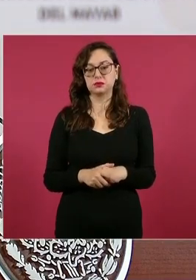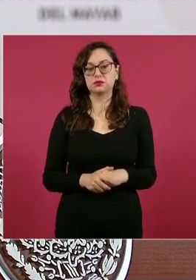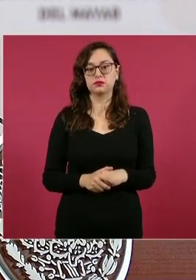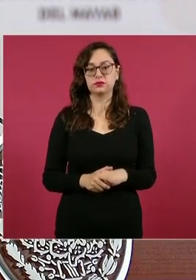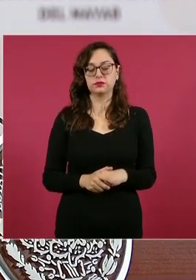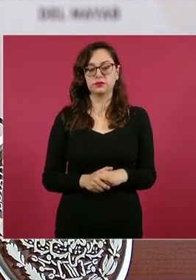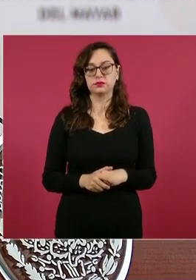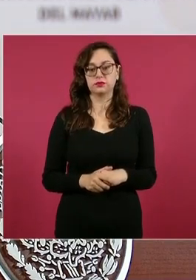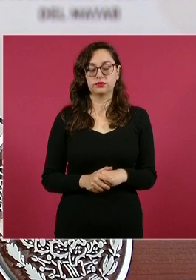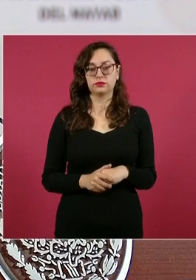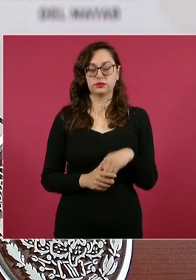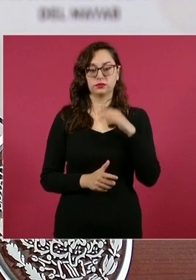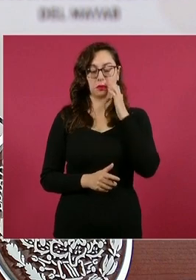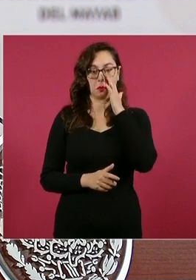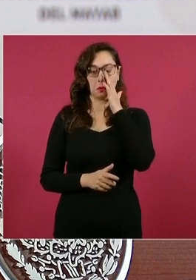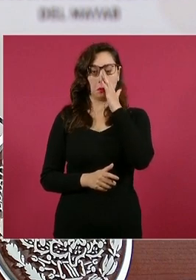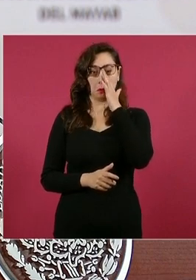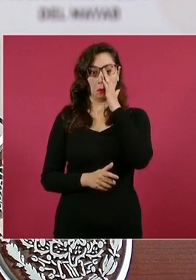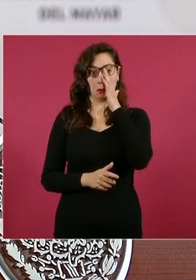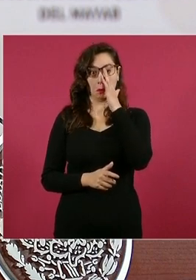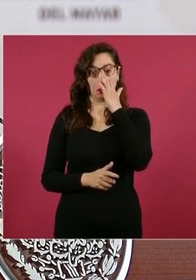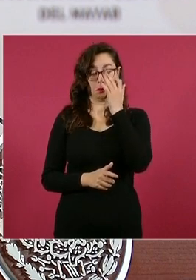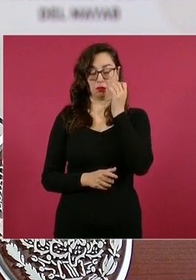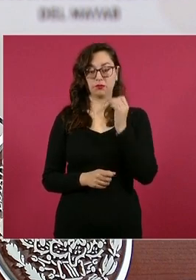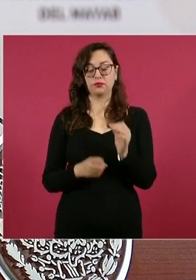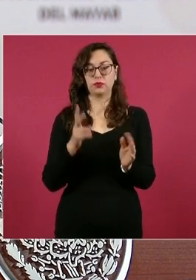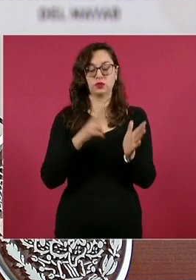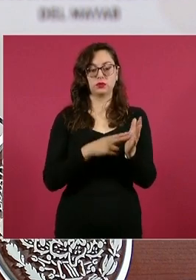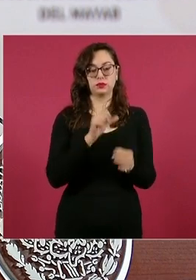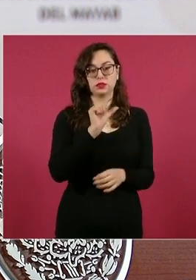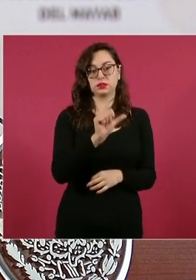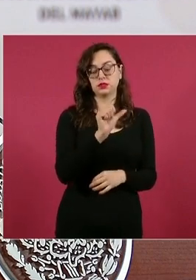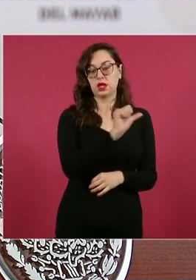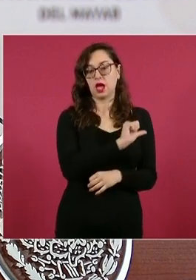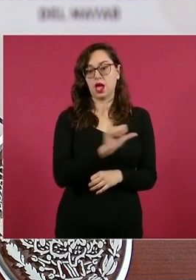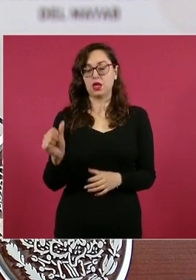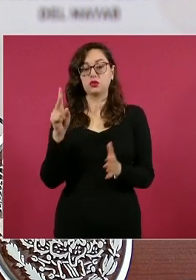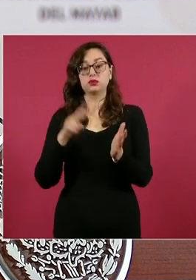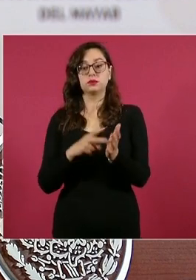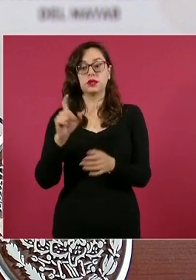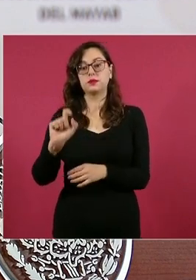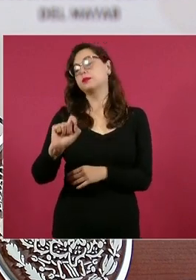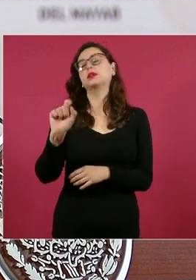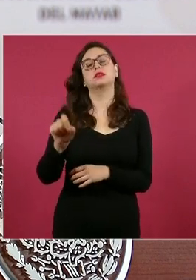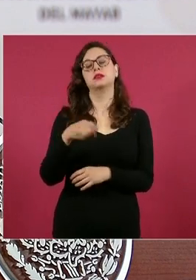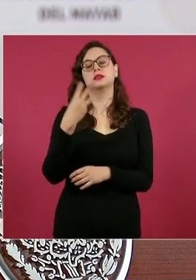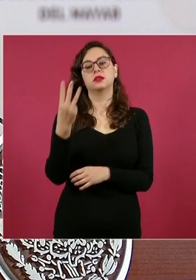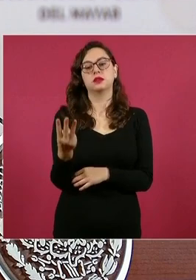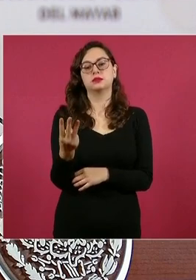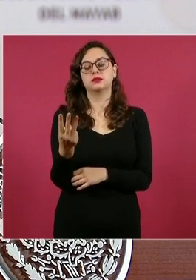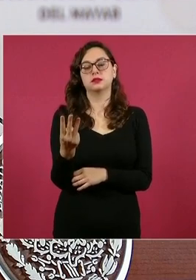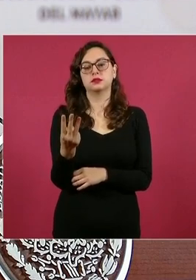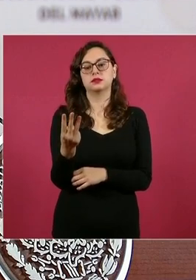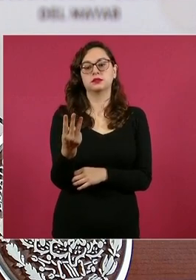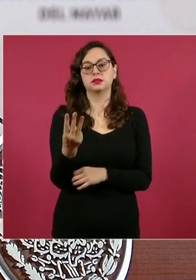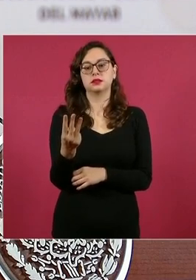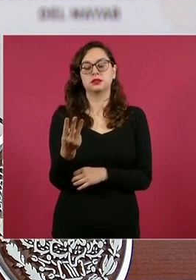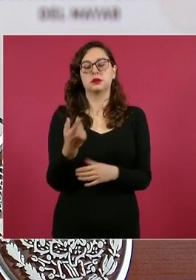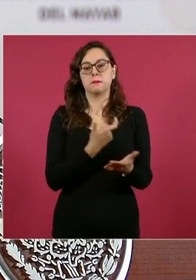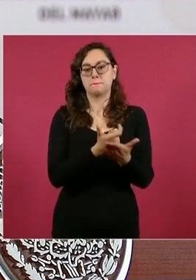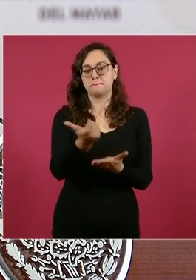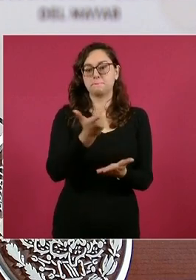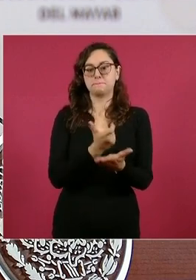fuera se llevaron a cabo entre 2016 y 2023 los